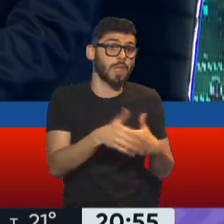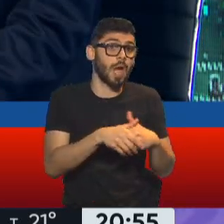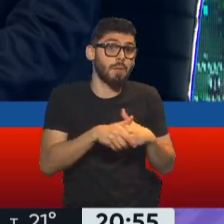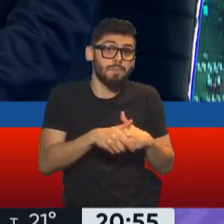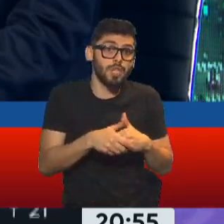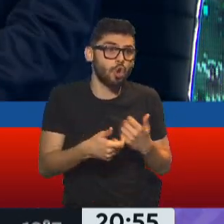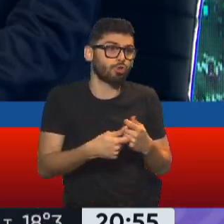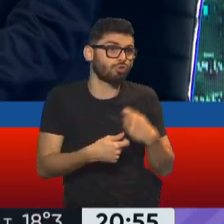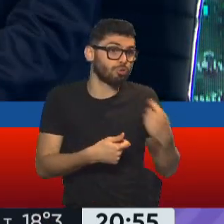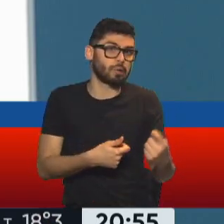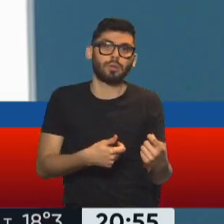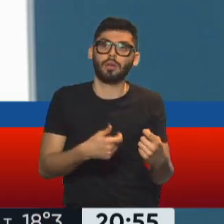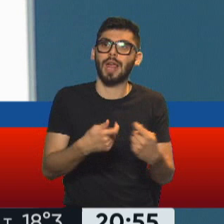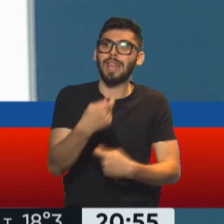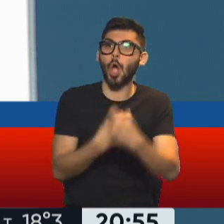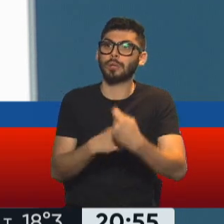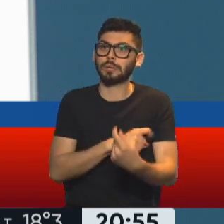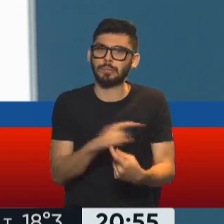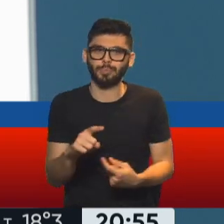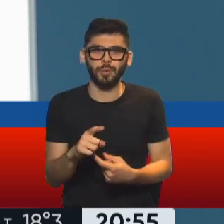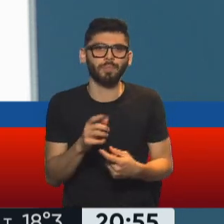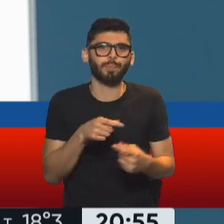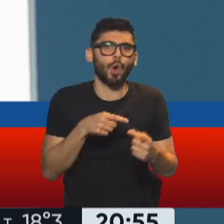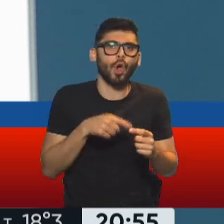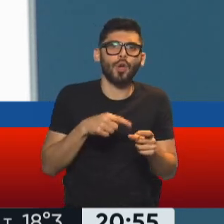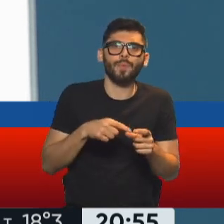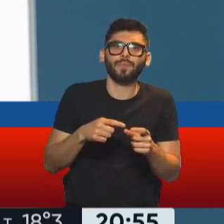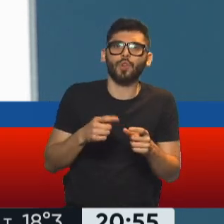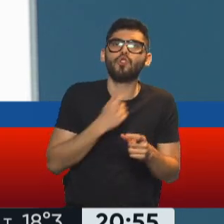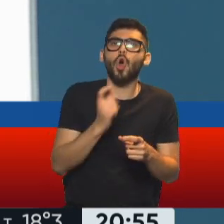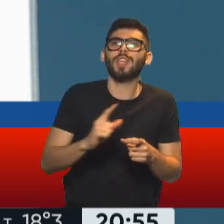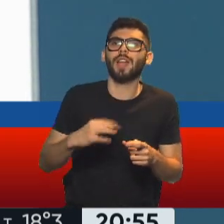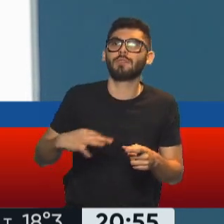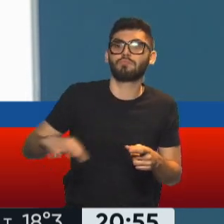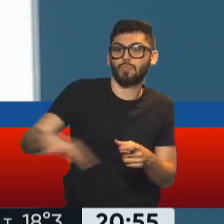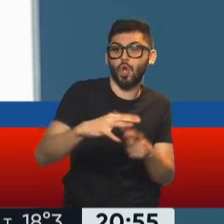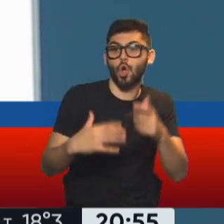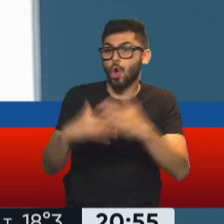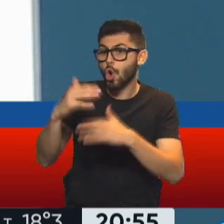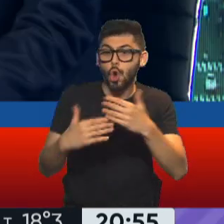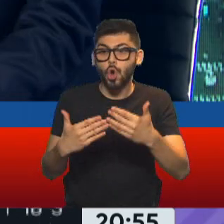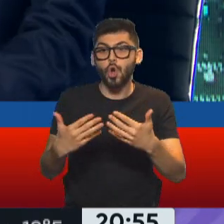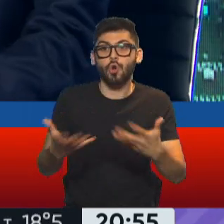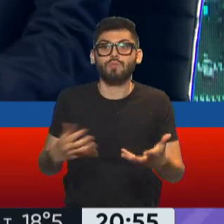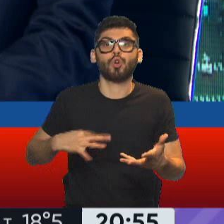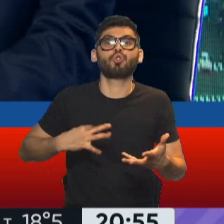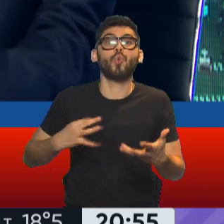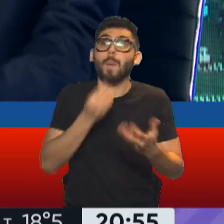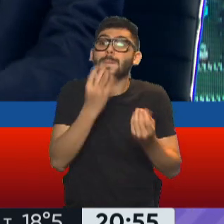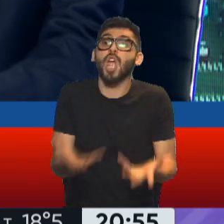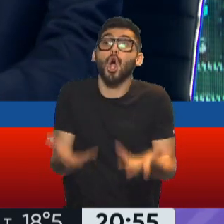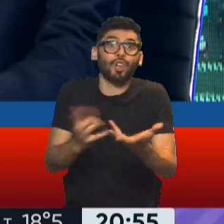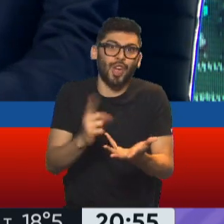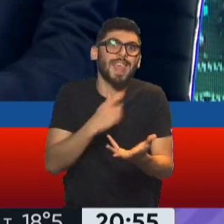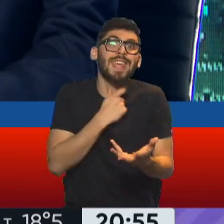generaba negocios. La idea de ellos no es construir ciudadanía, es construir consumidores. Sí, a nosotros nos tocó ya explicar todo